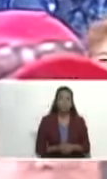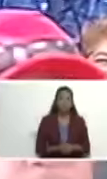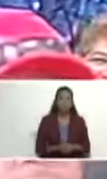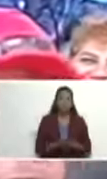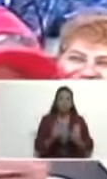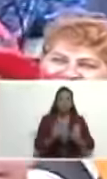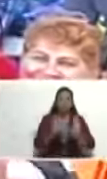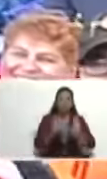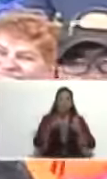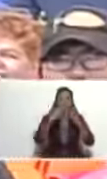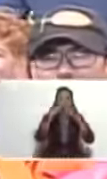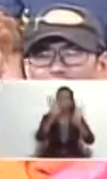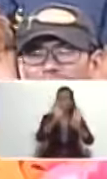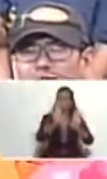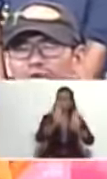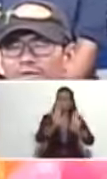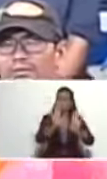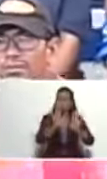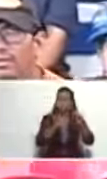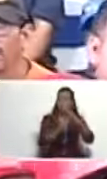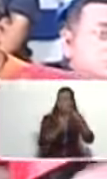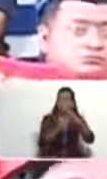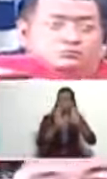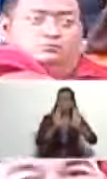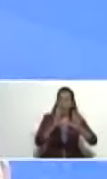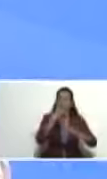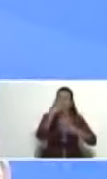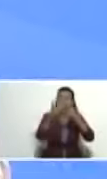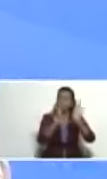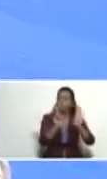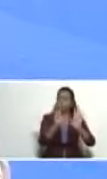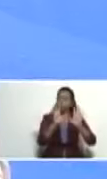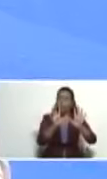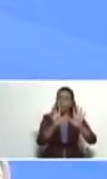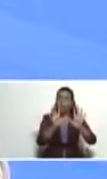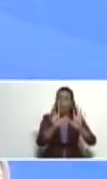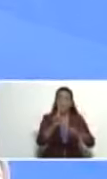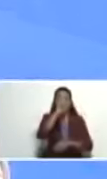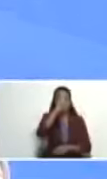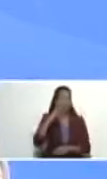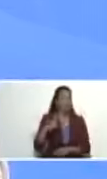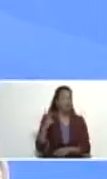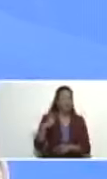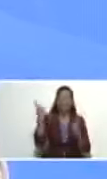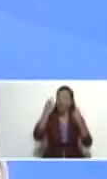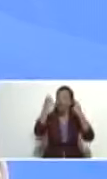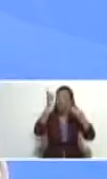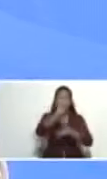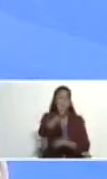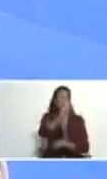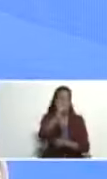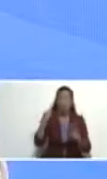ya va. No. Ya va. Este acto no es de campaña.